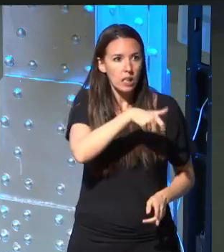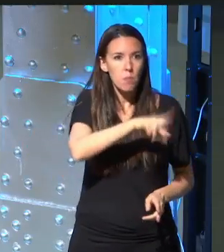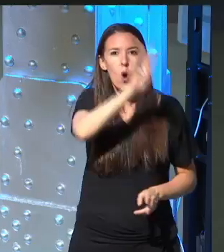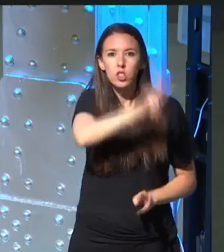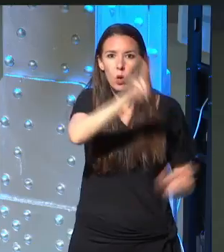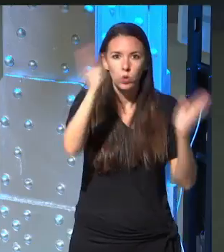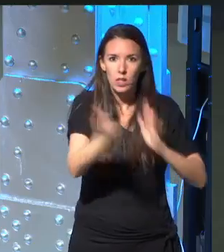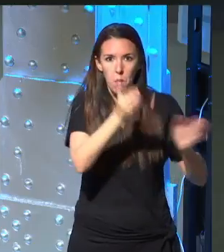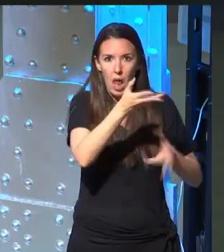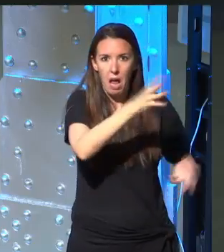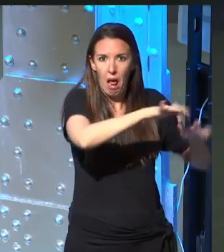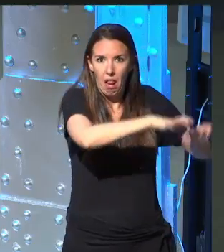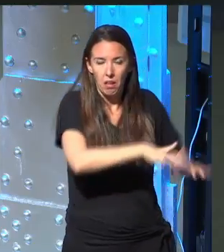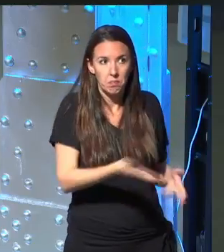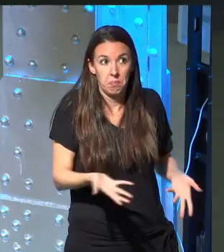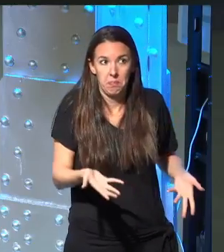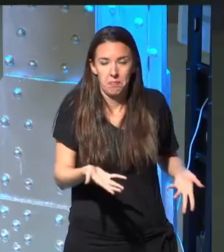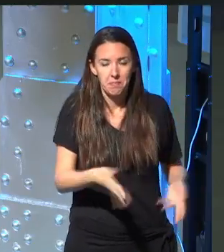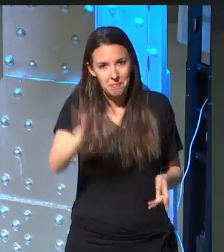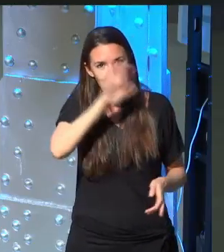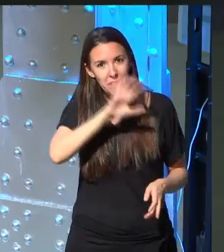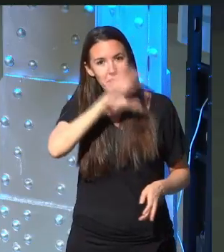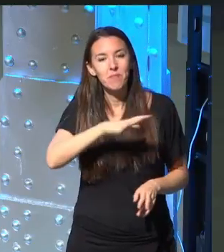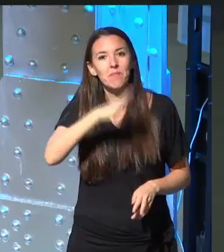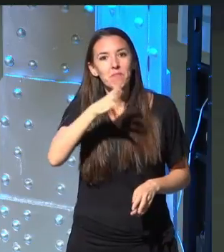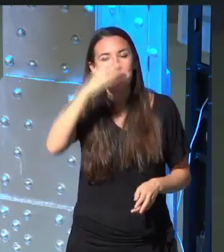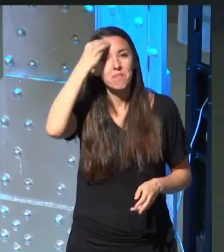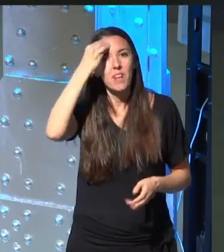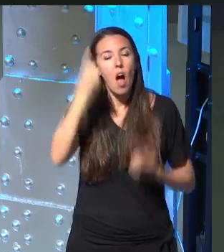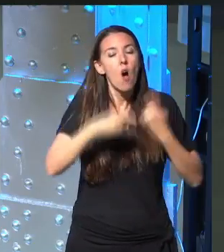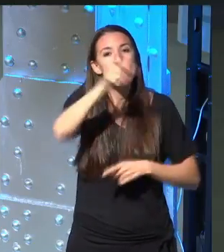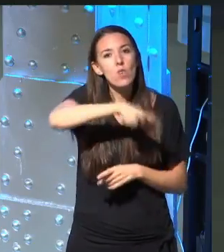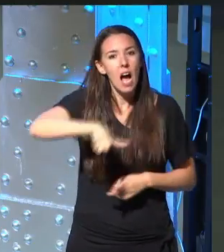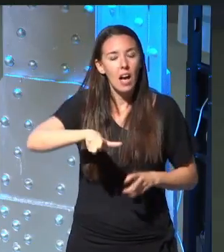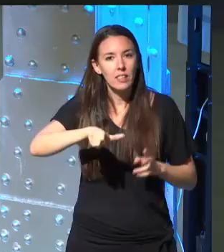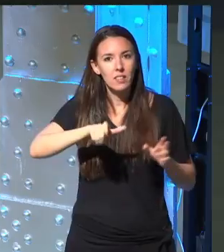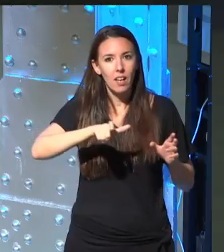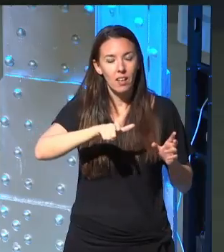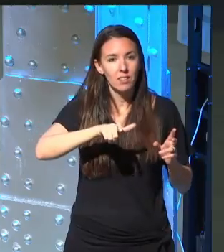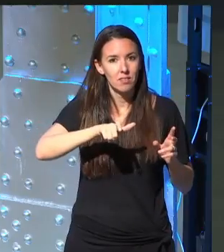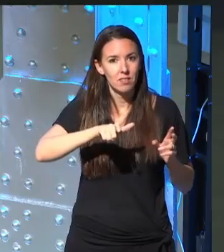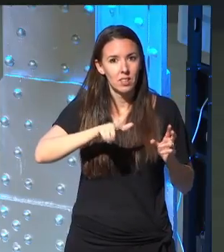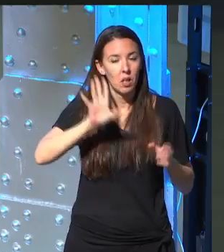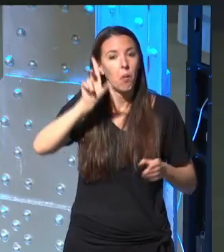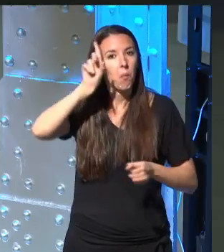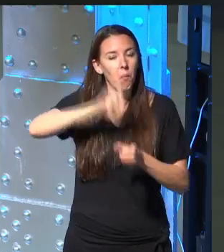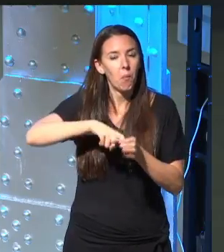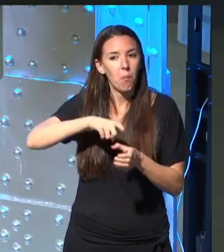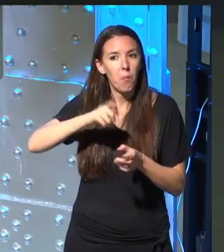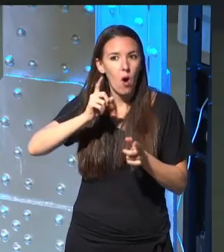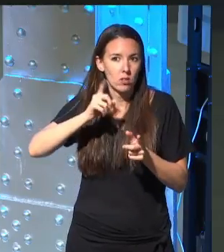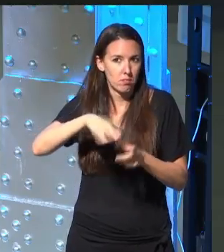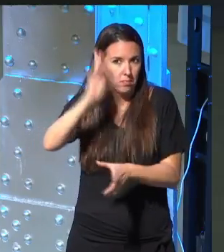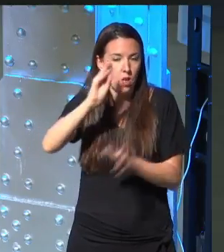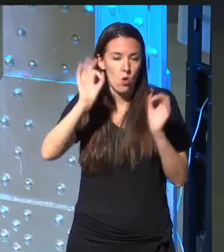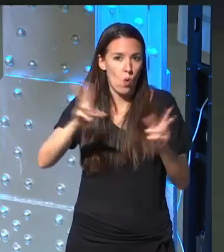Me encanta. Entonces, claro, es curioso porque creo que hay gente que ha sintonizado con esto porque lo he interpretado como una serie de televisión,